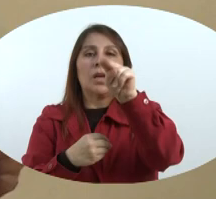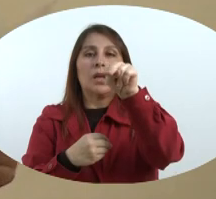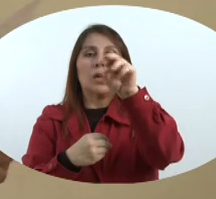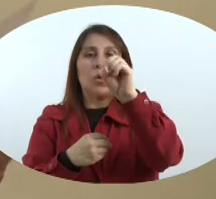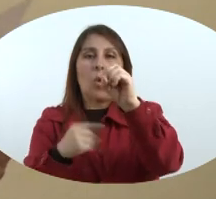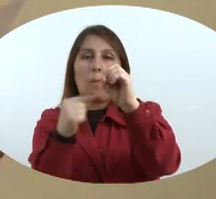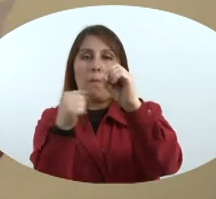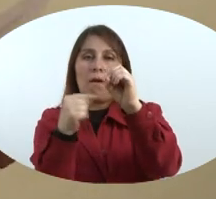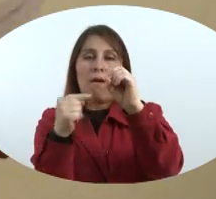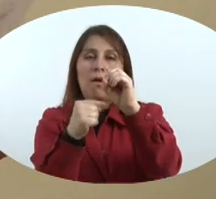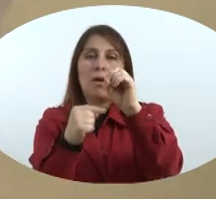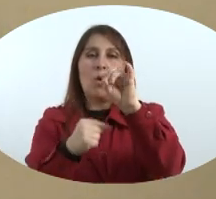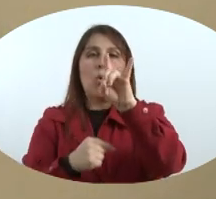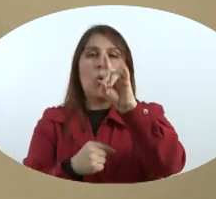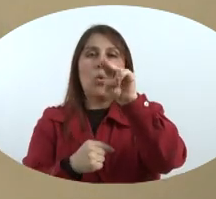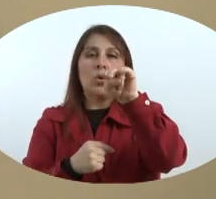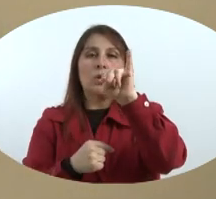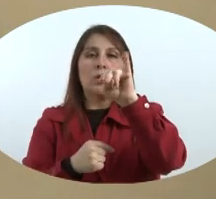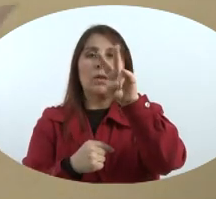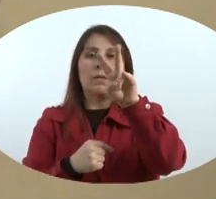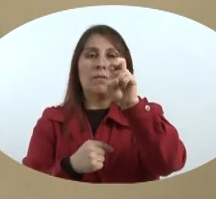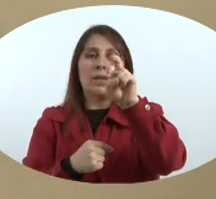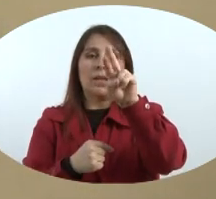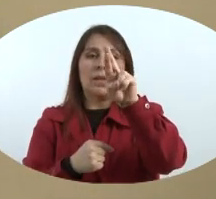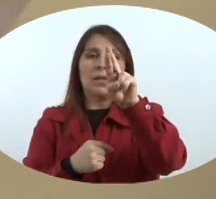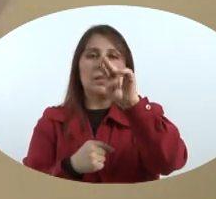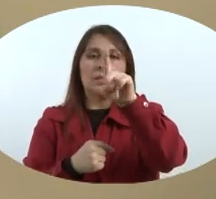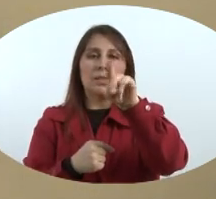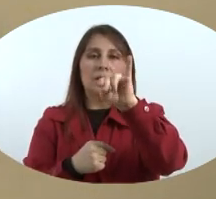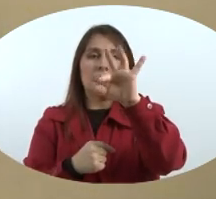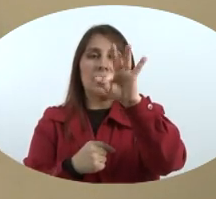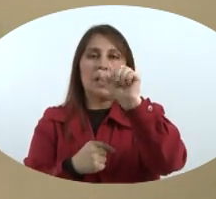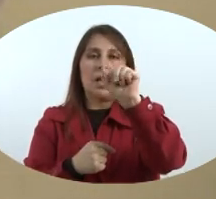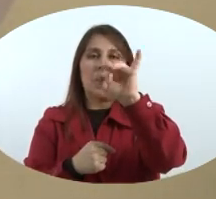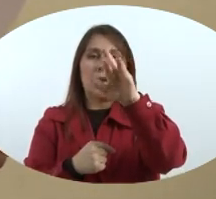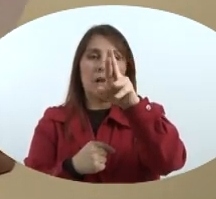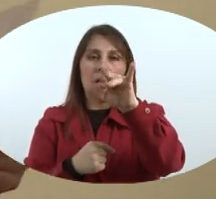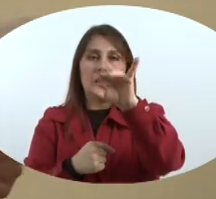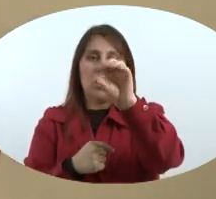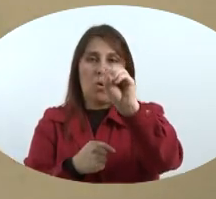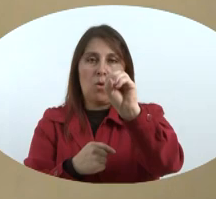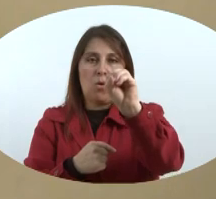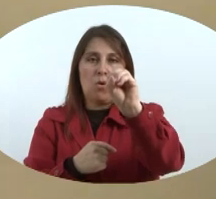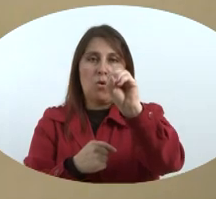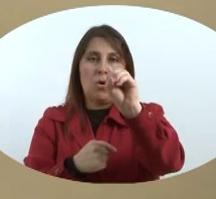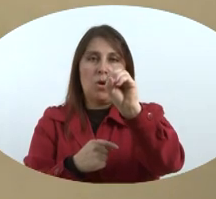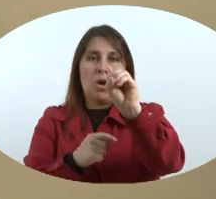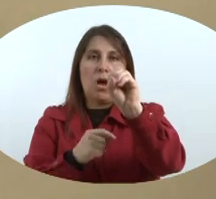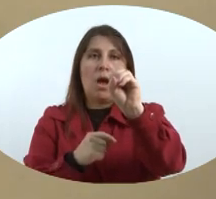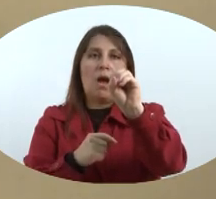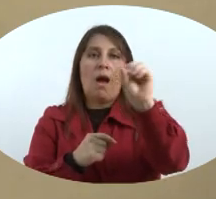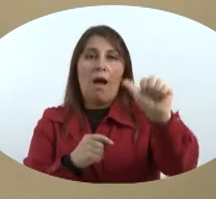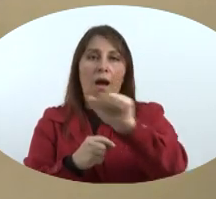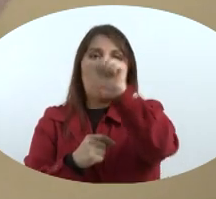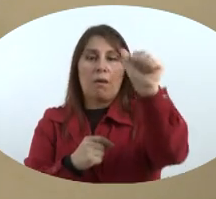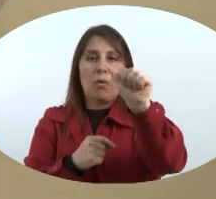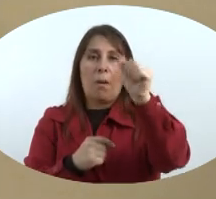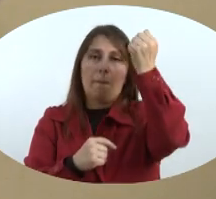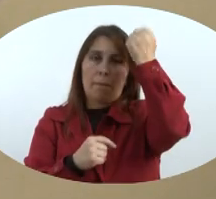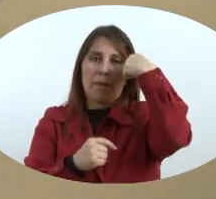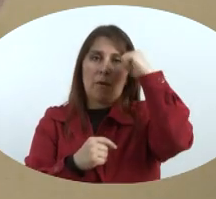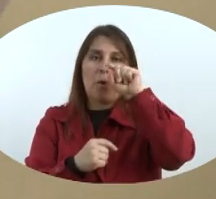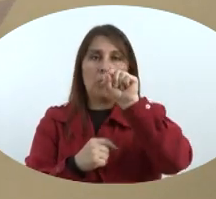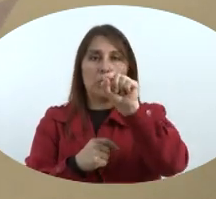universitario pedagógica punto de edu puntocom gobierno raya al piso universitario y